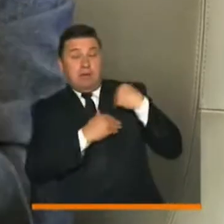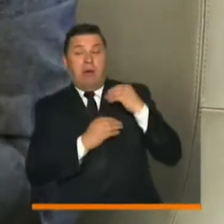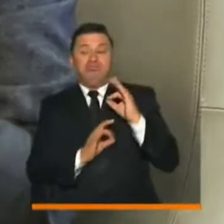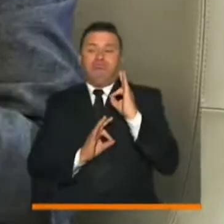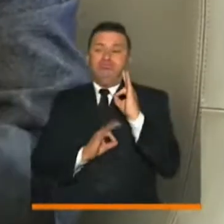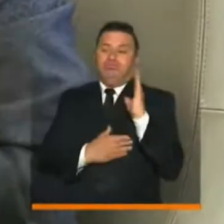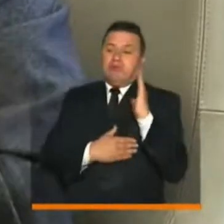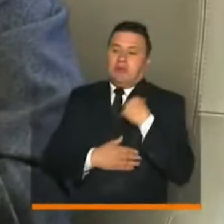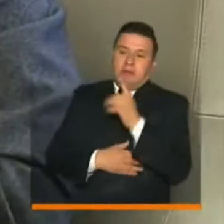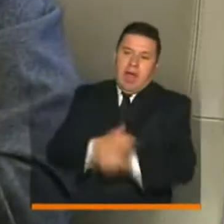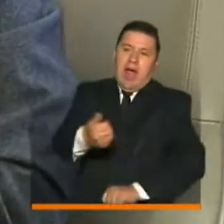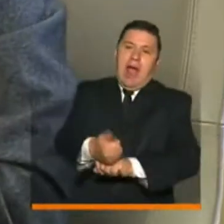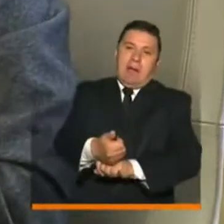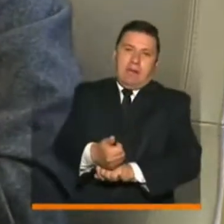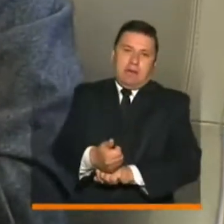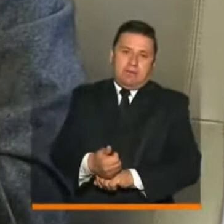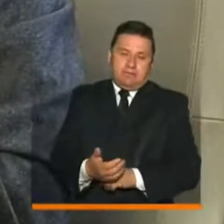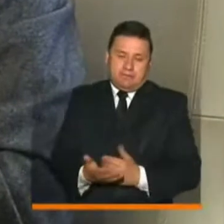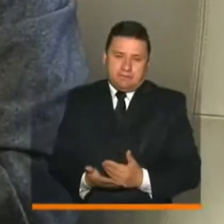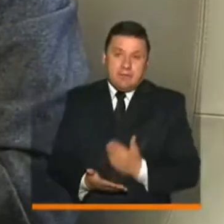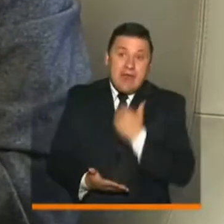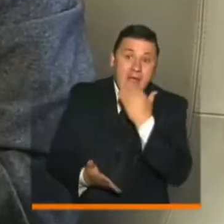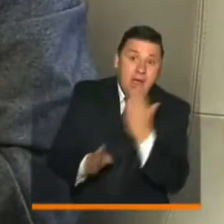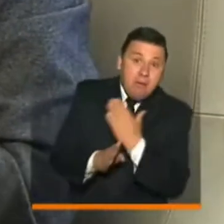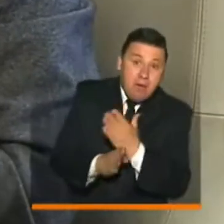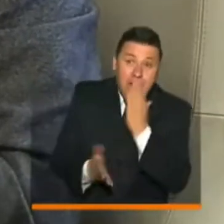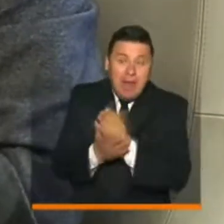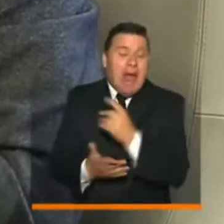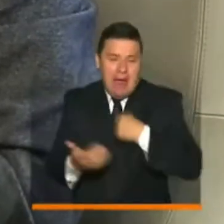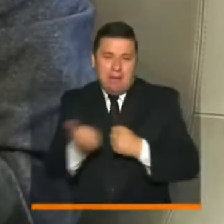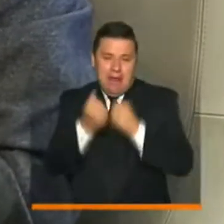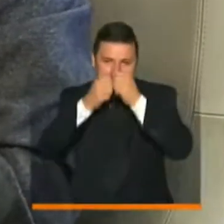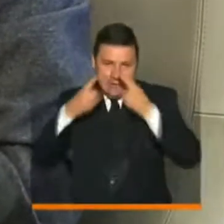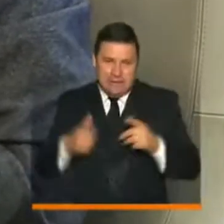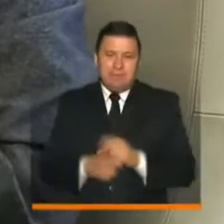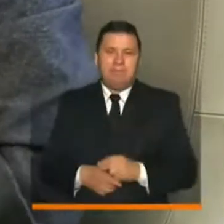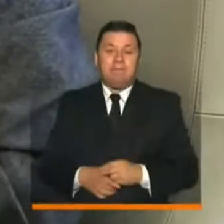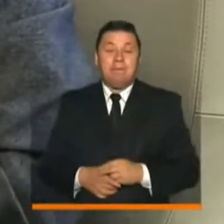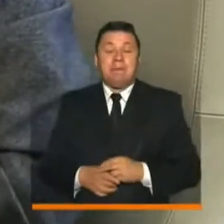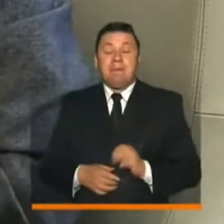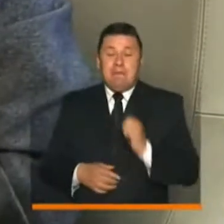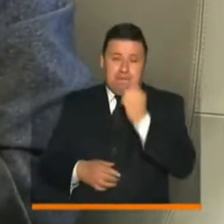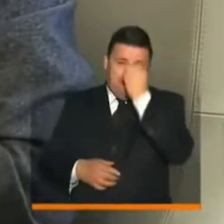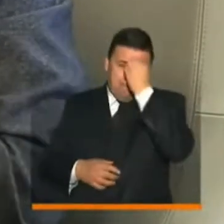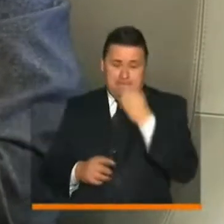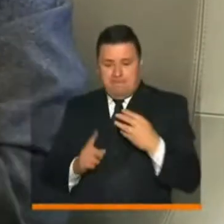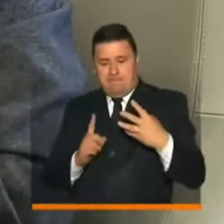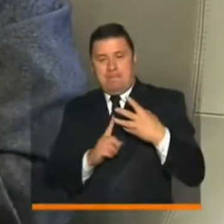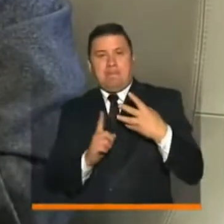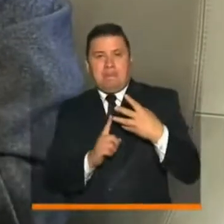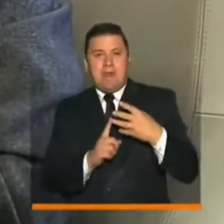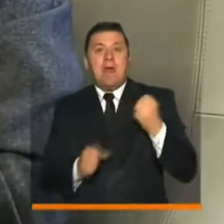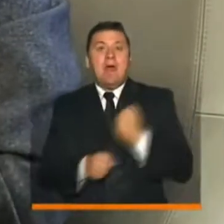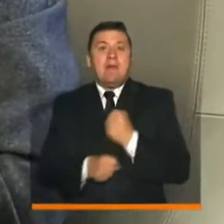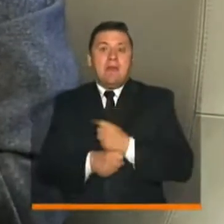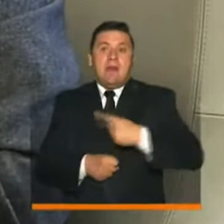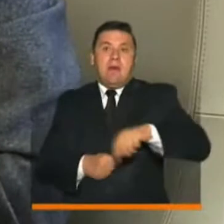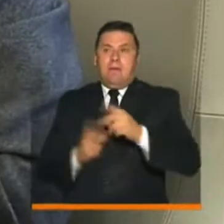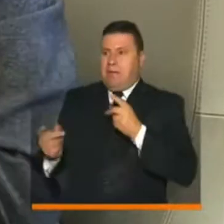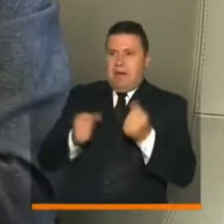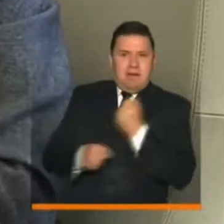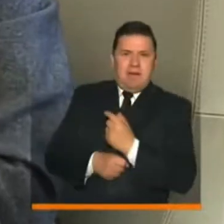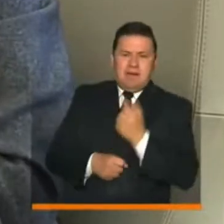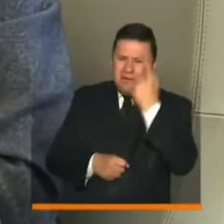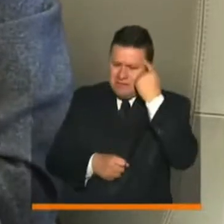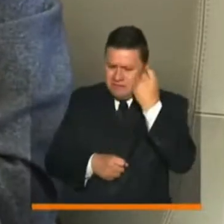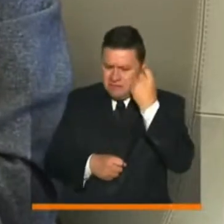honrará esas obligaciones en caso de que se presente algún problema. Y la tercera parte en la que ayudamos a proteger el empleo fue lo que lanzamos